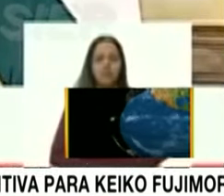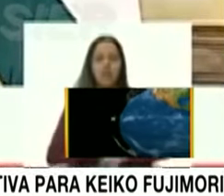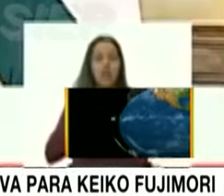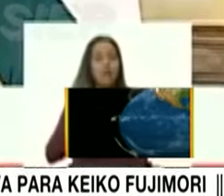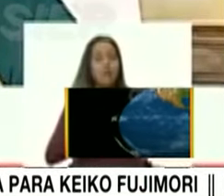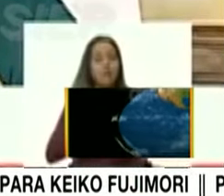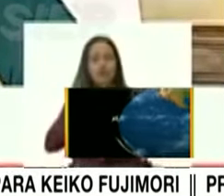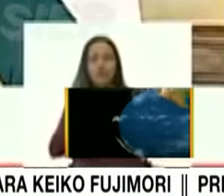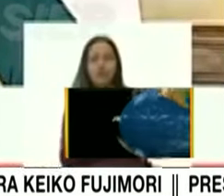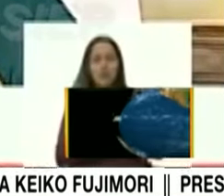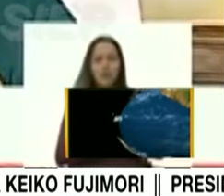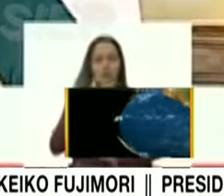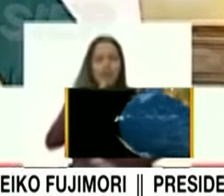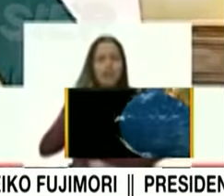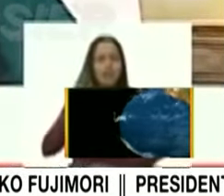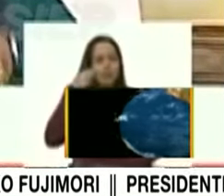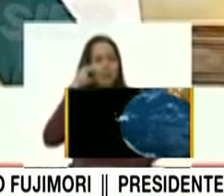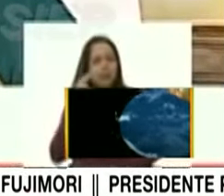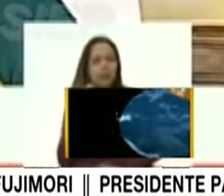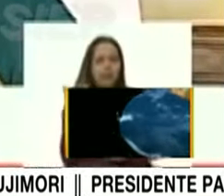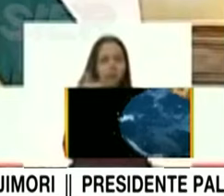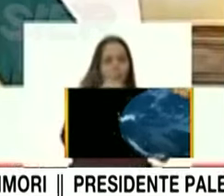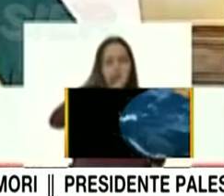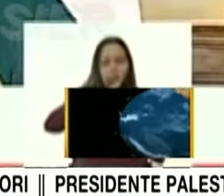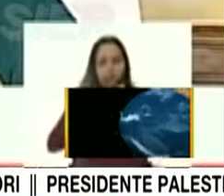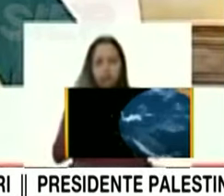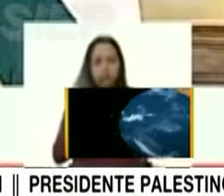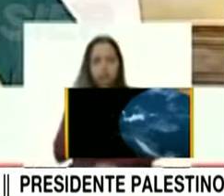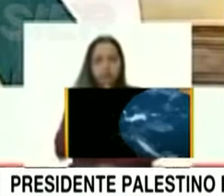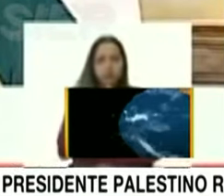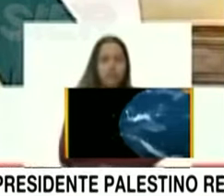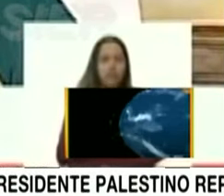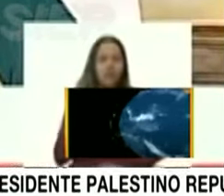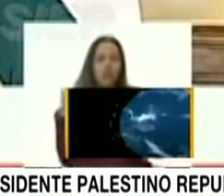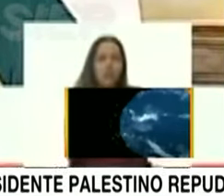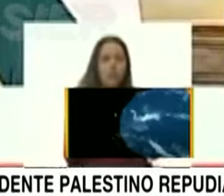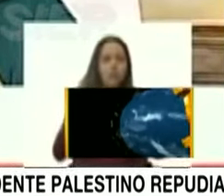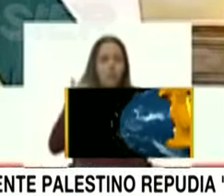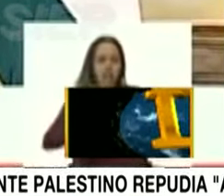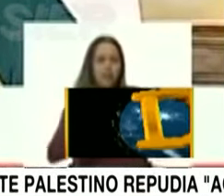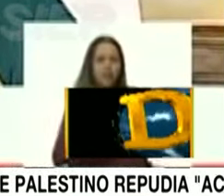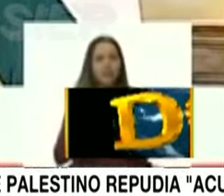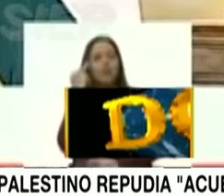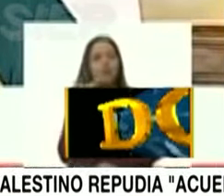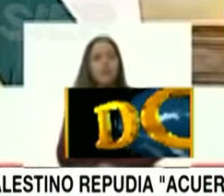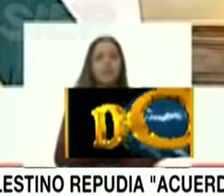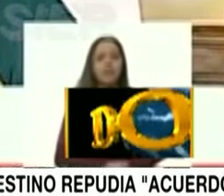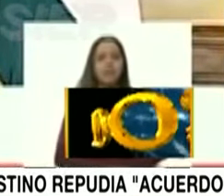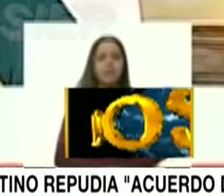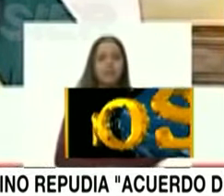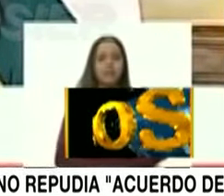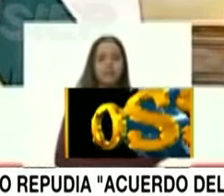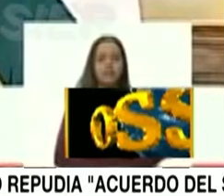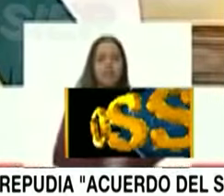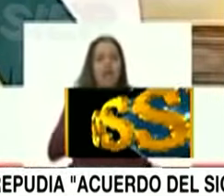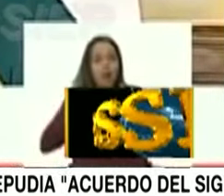tantas conspiraciones del imperialismo y del sionismo mundial contra la revolución bolivariana. Pero